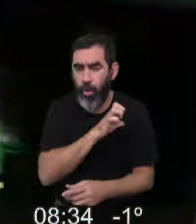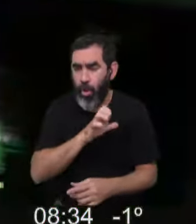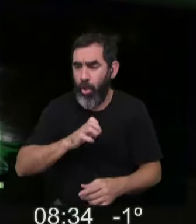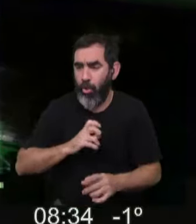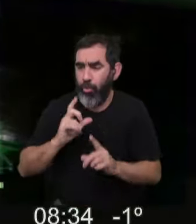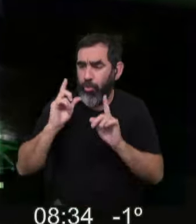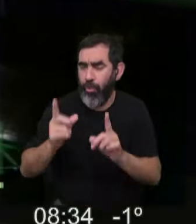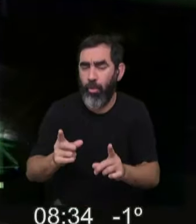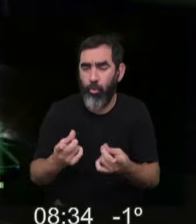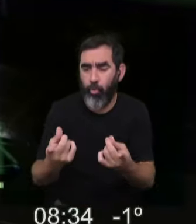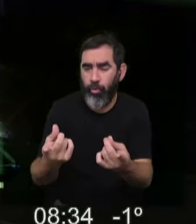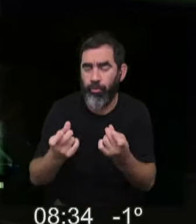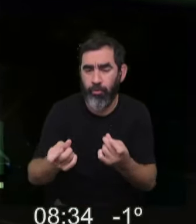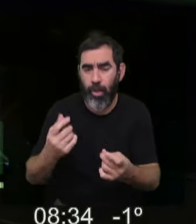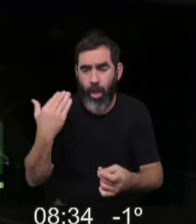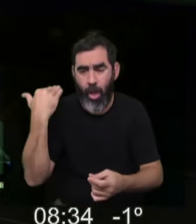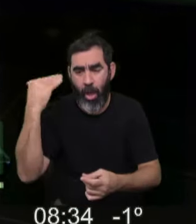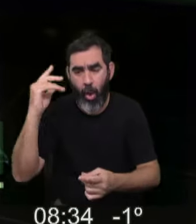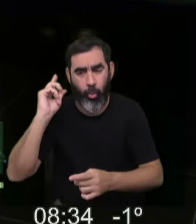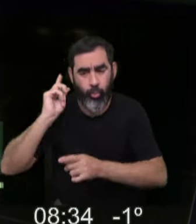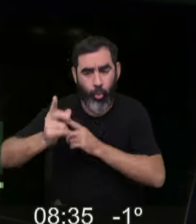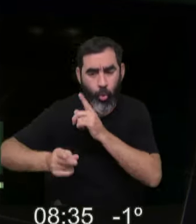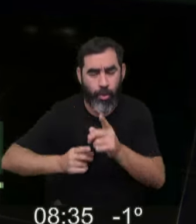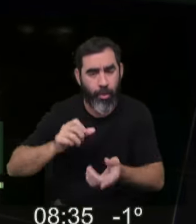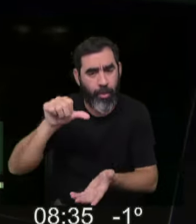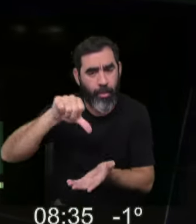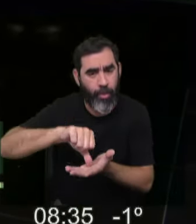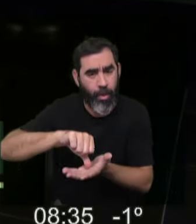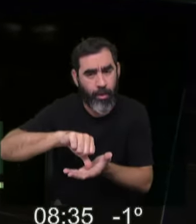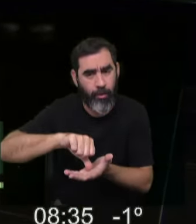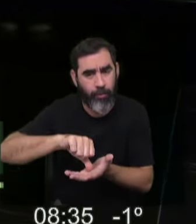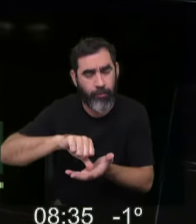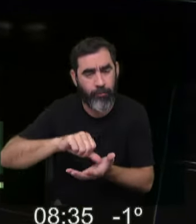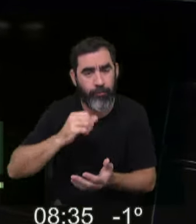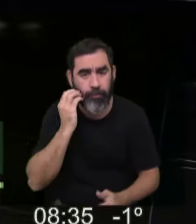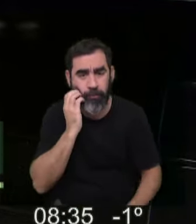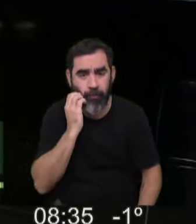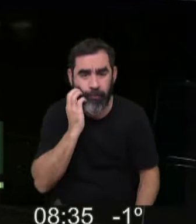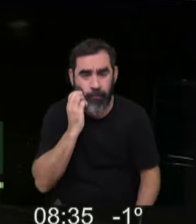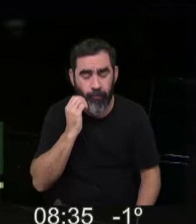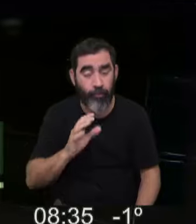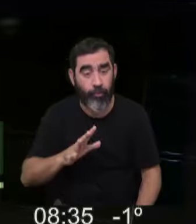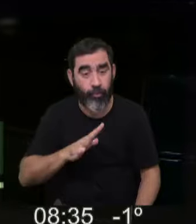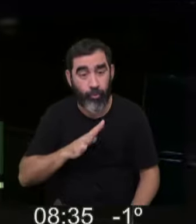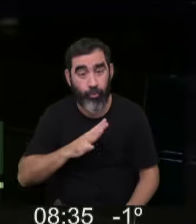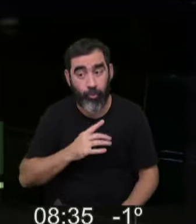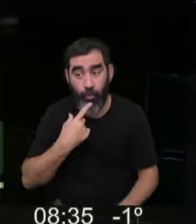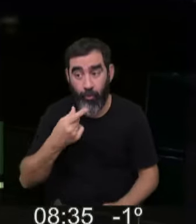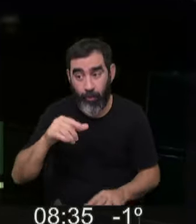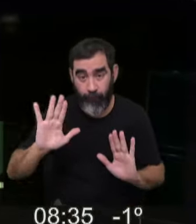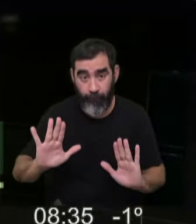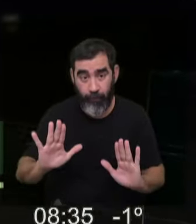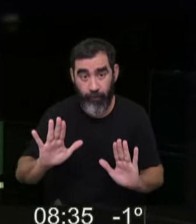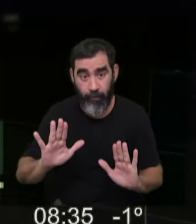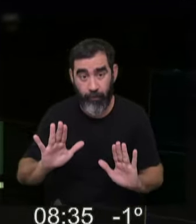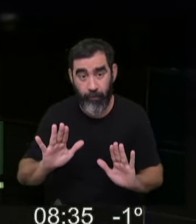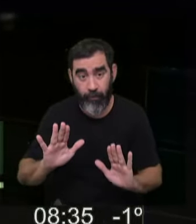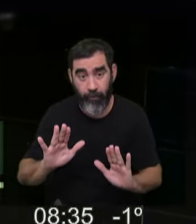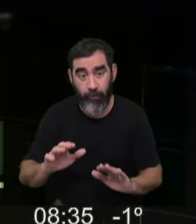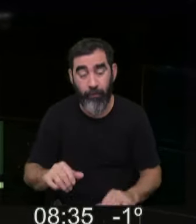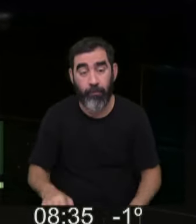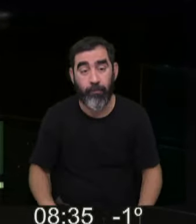tener necesariamente autoridad y presencia en todos los ámbitos. Que todavía les dice a los